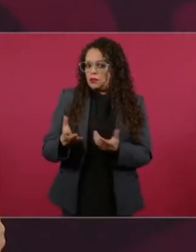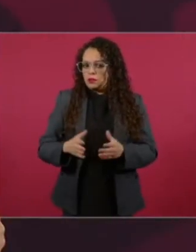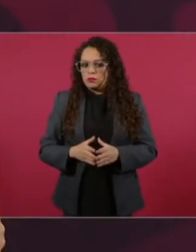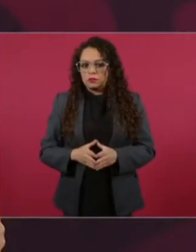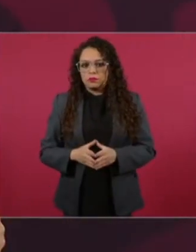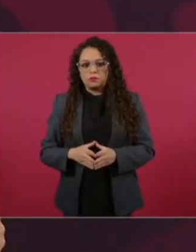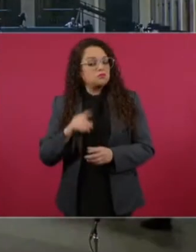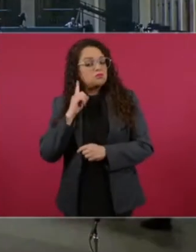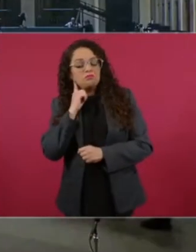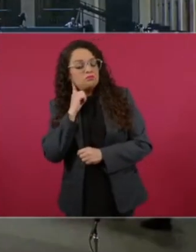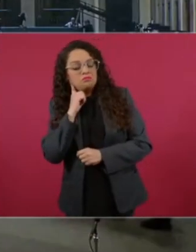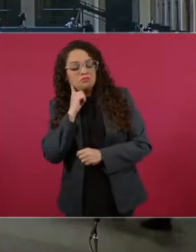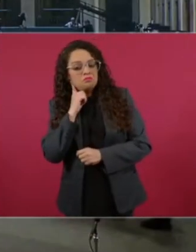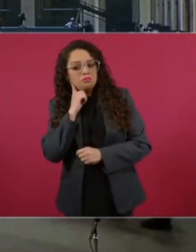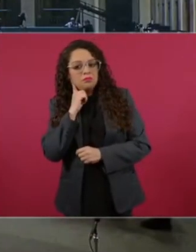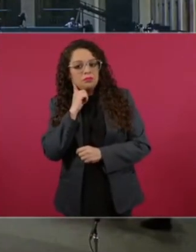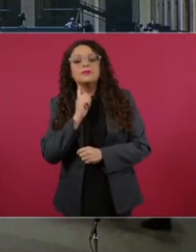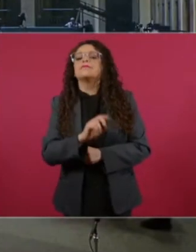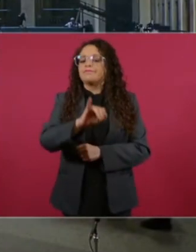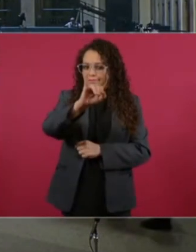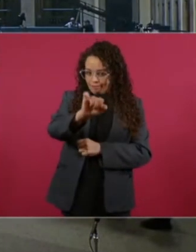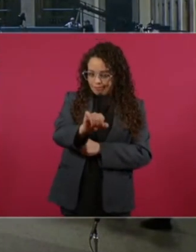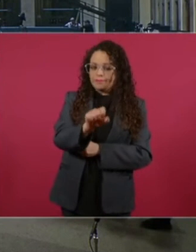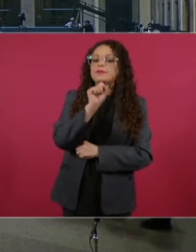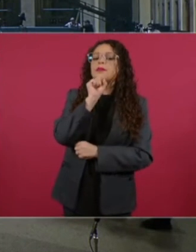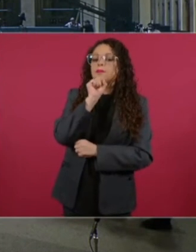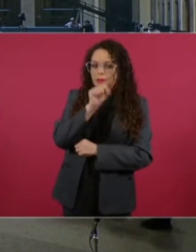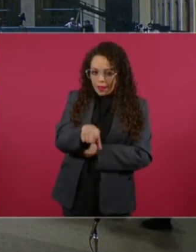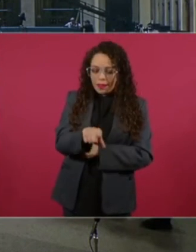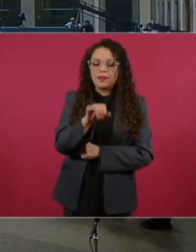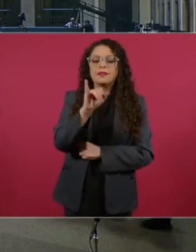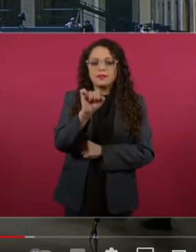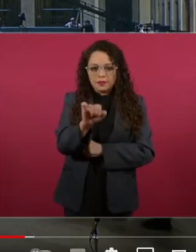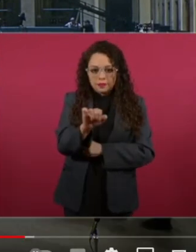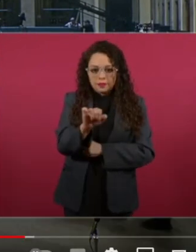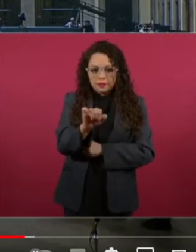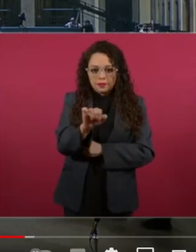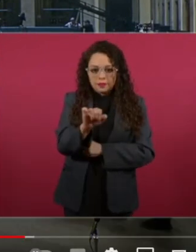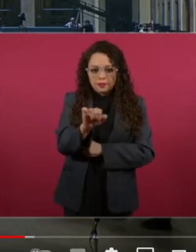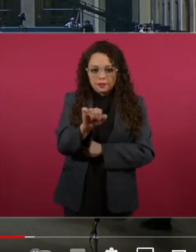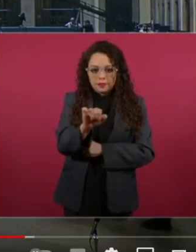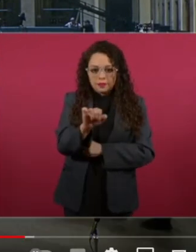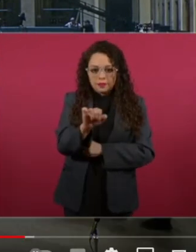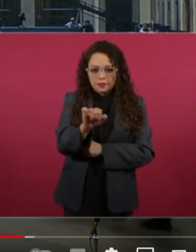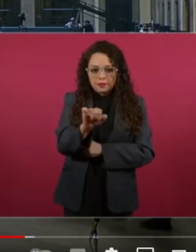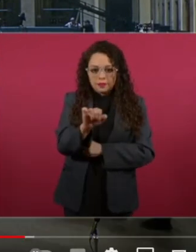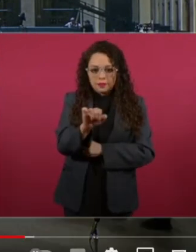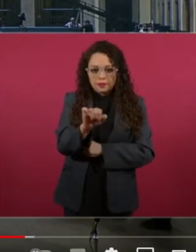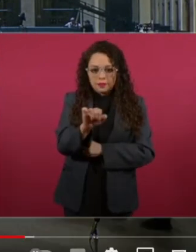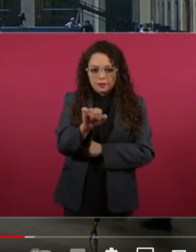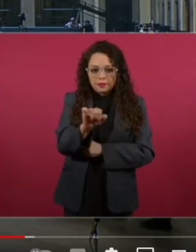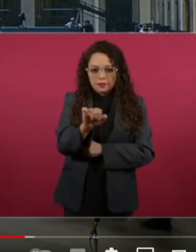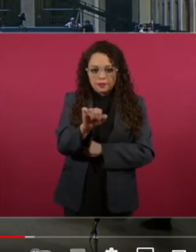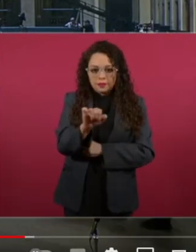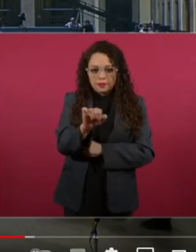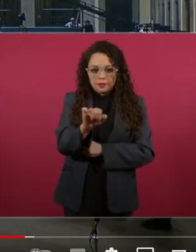Sí, también. Entonces, esa es una investigación que puede ayudar. Y todo. Bueno, amigos, si les gustó toda